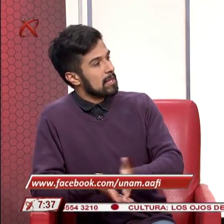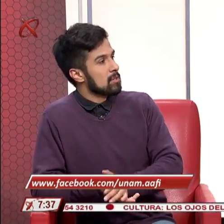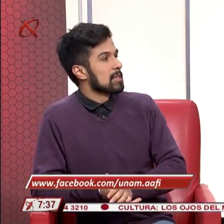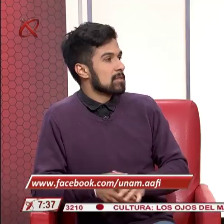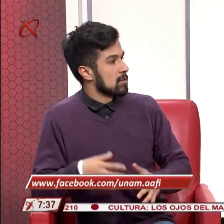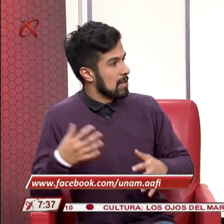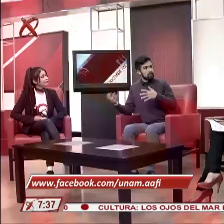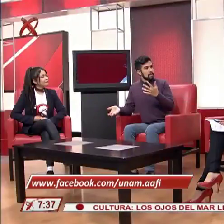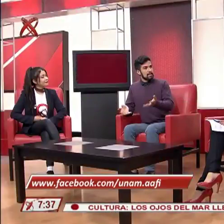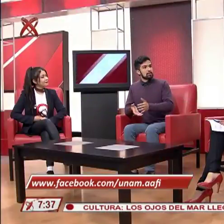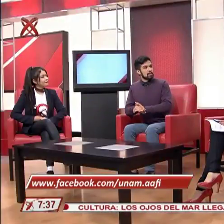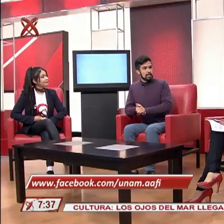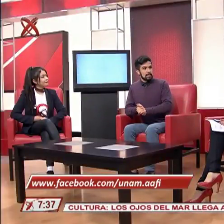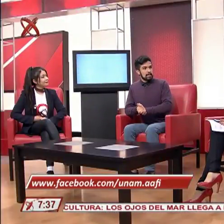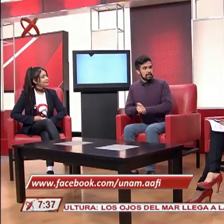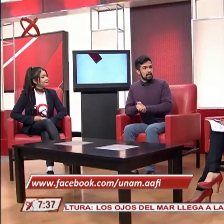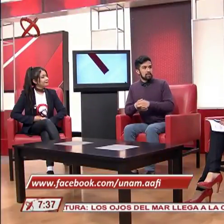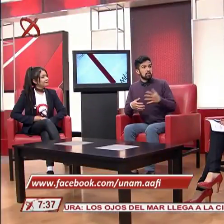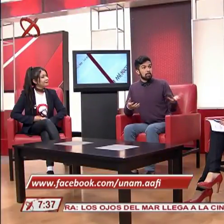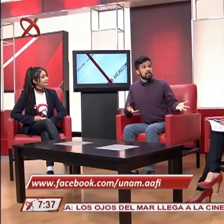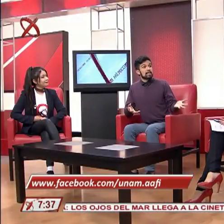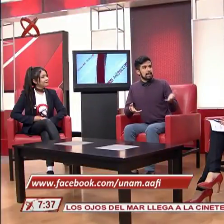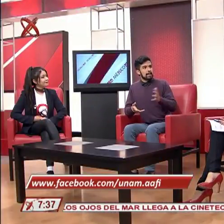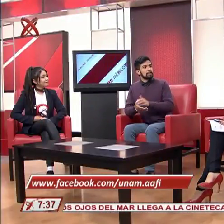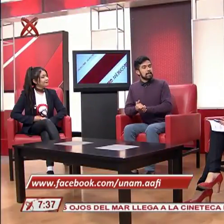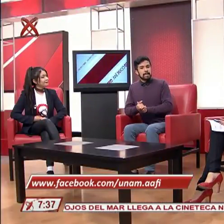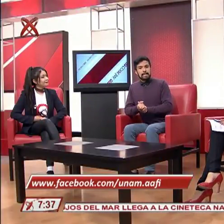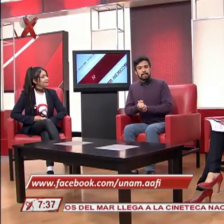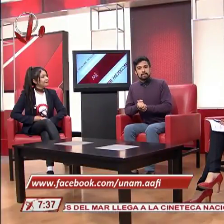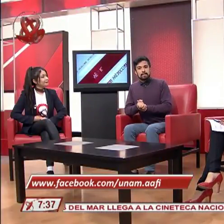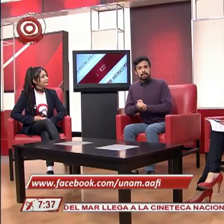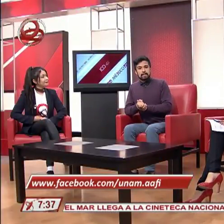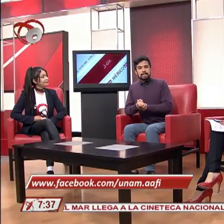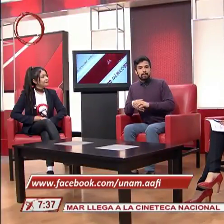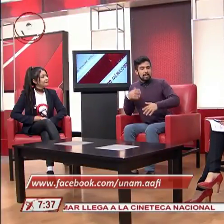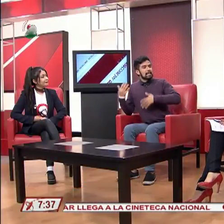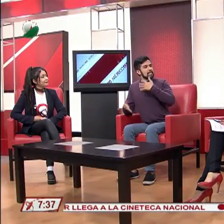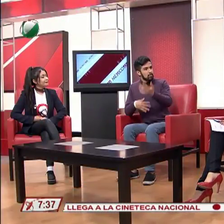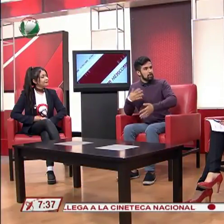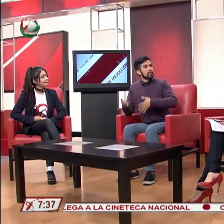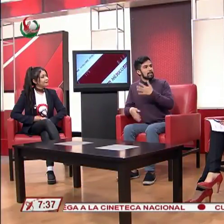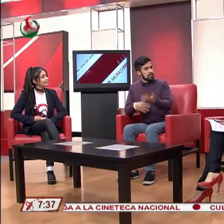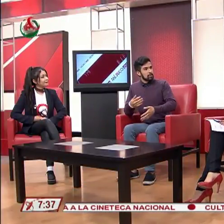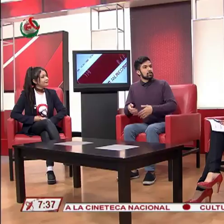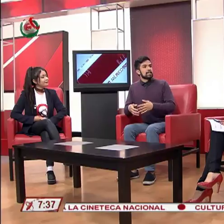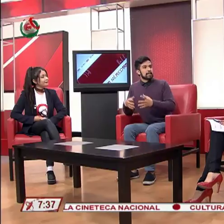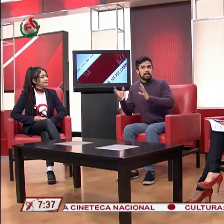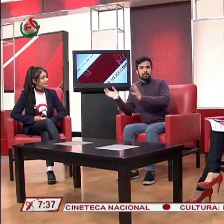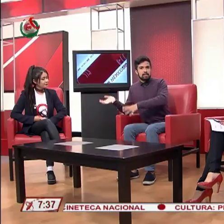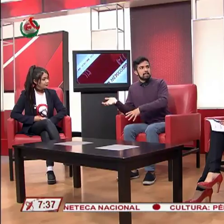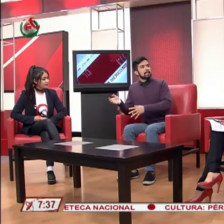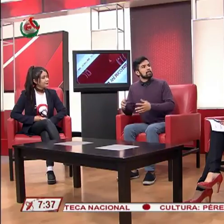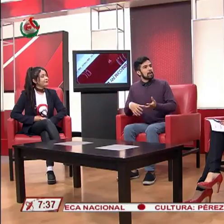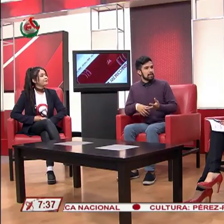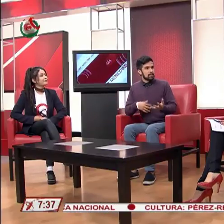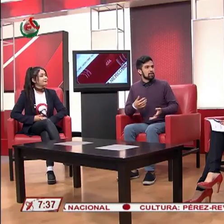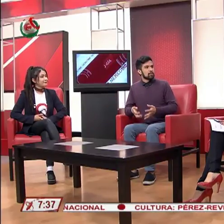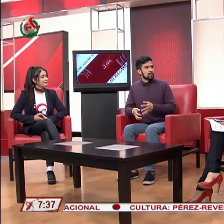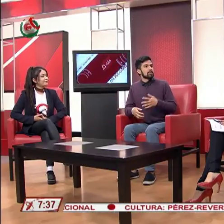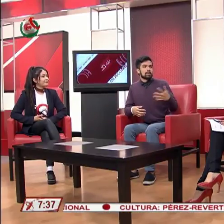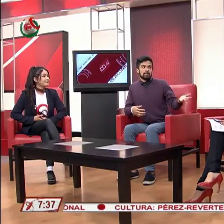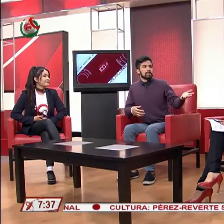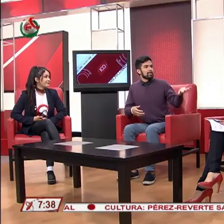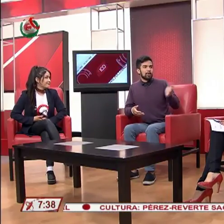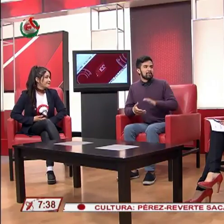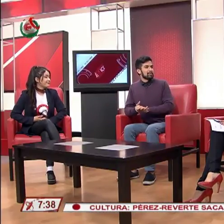tenemos colaboraciones con algunas otras entidades como Mars Archive y también ahí estamos compartiendo cosas de la revista Hacia el Espacio